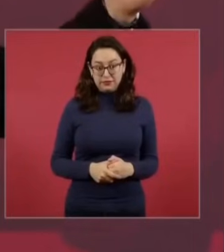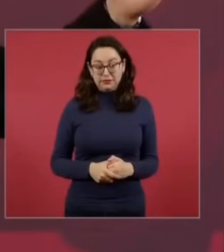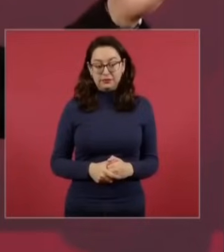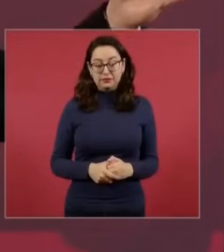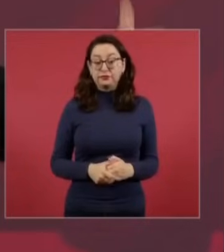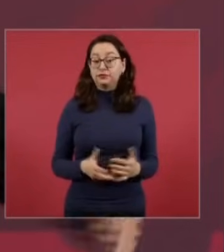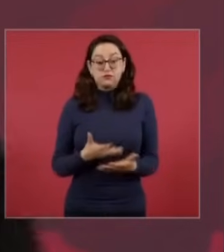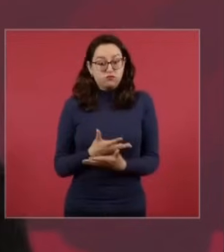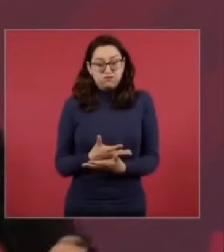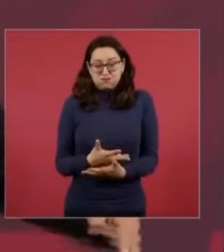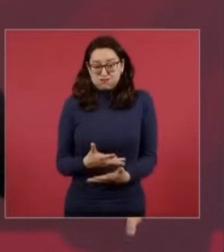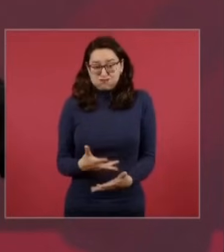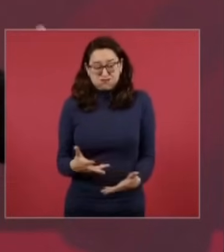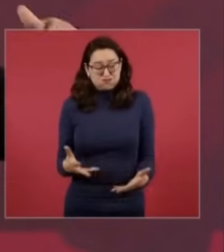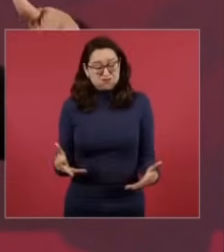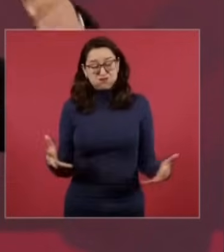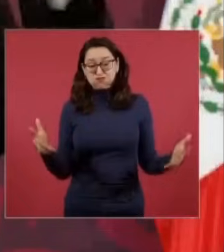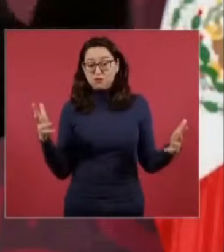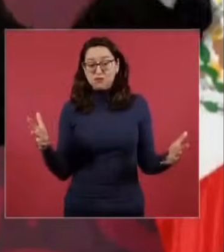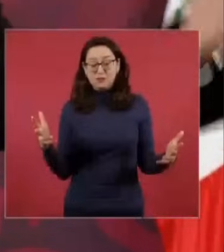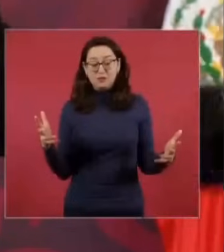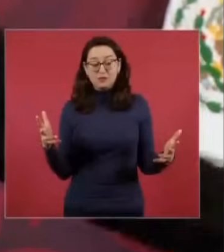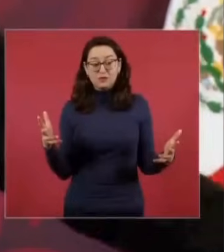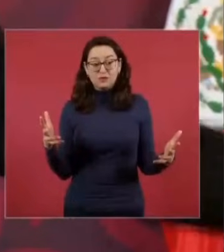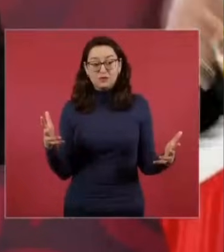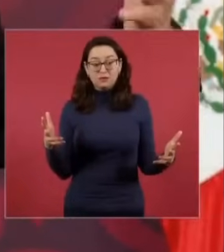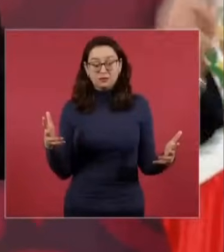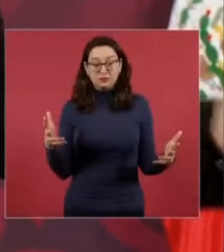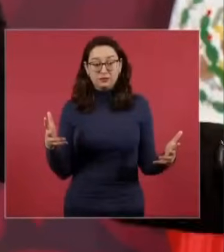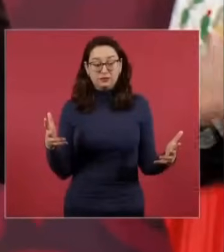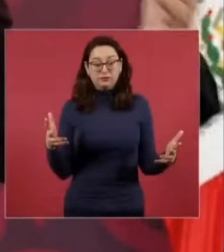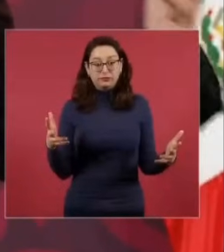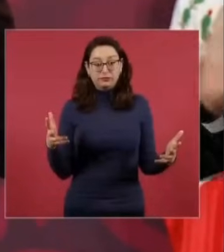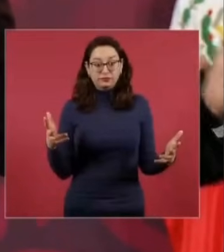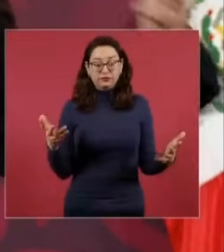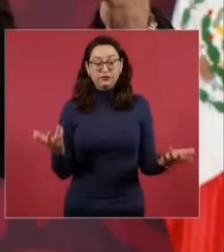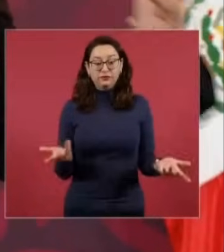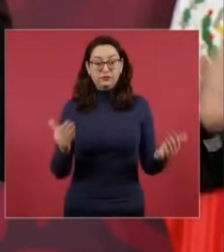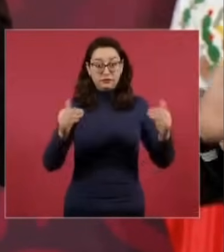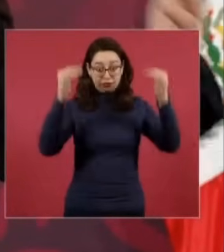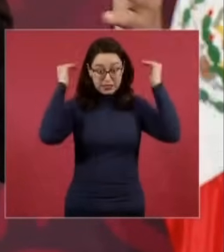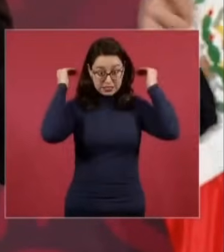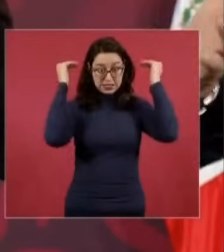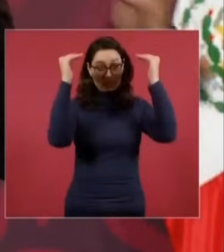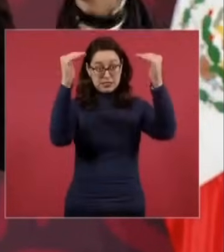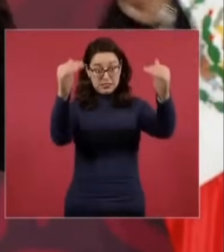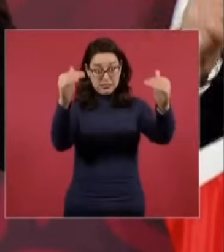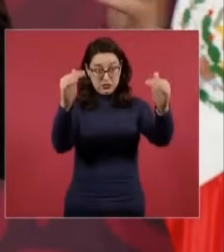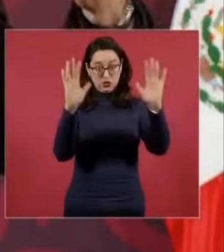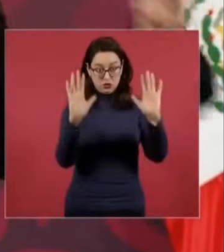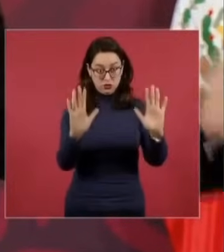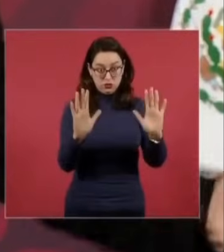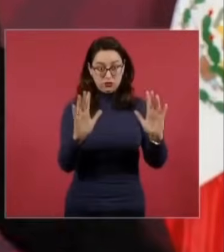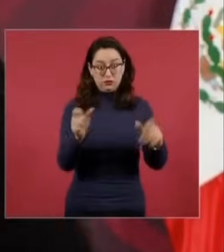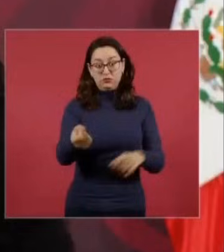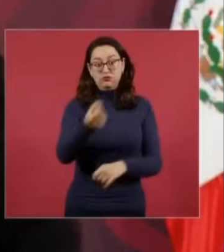a surtir los medicamentos donde hagan falta, porque no crean que va a estar almacenado todos los